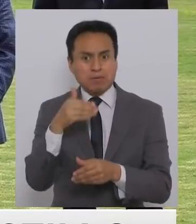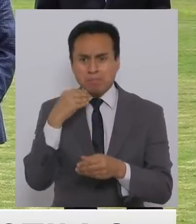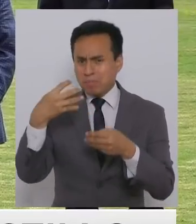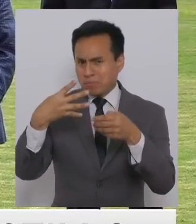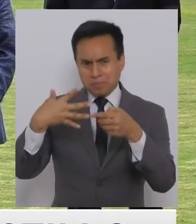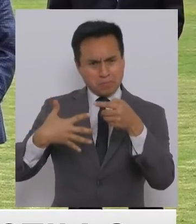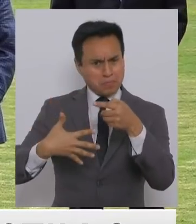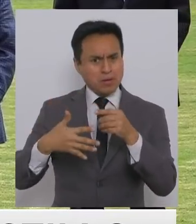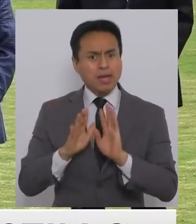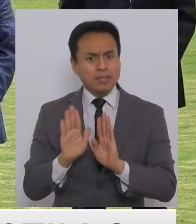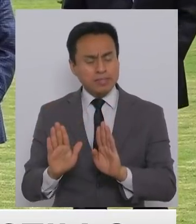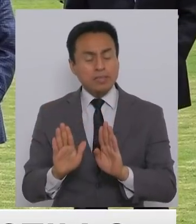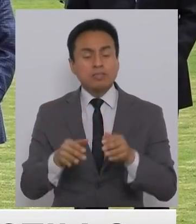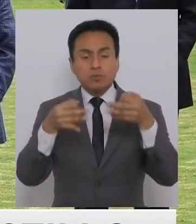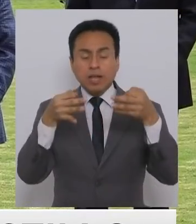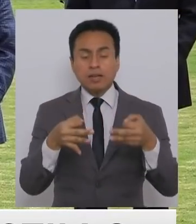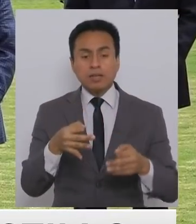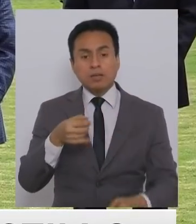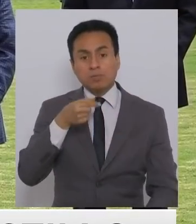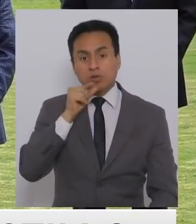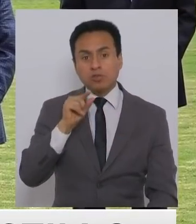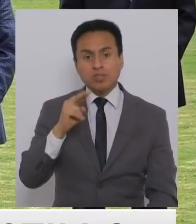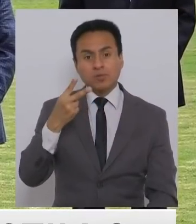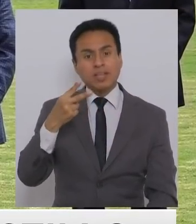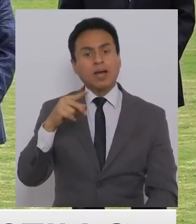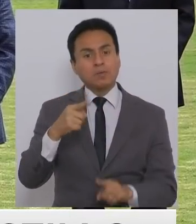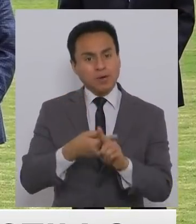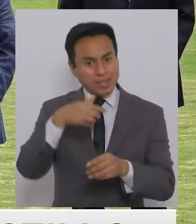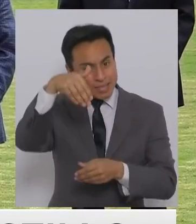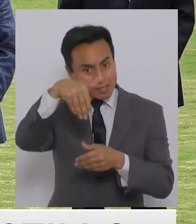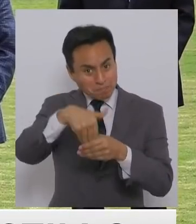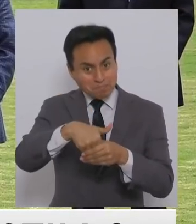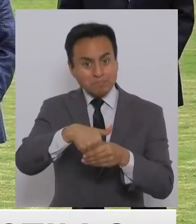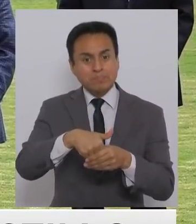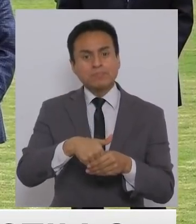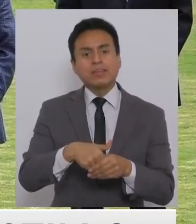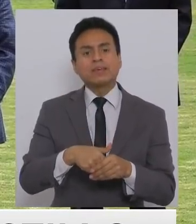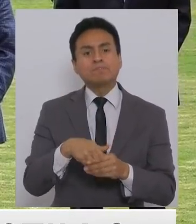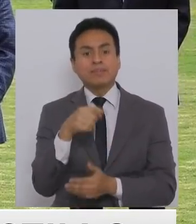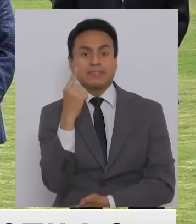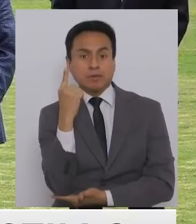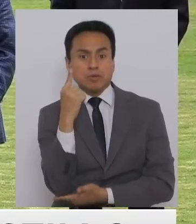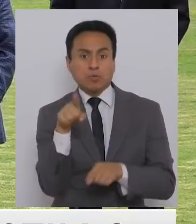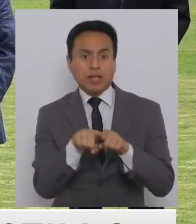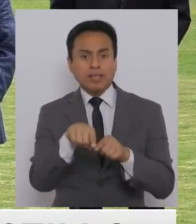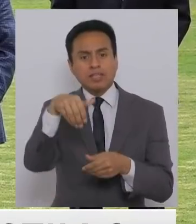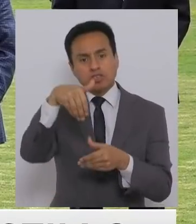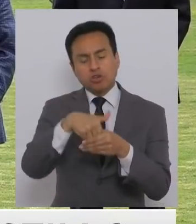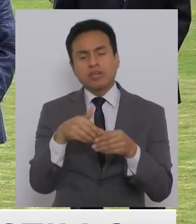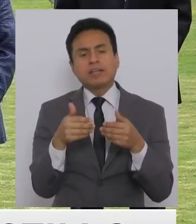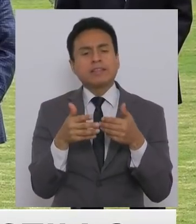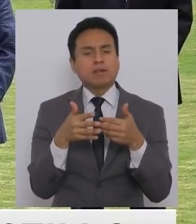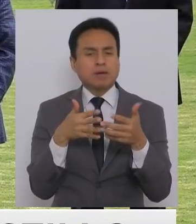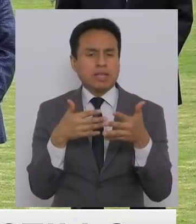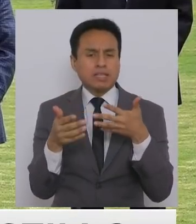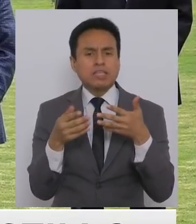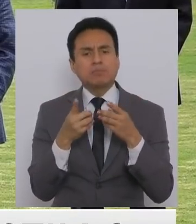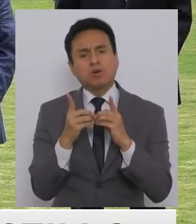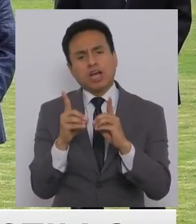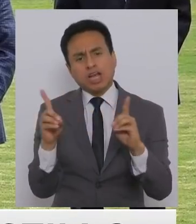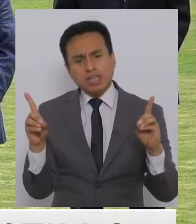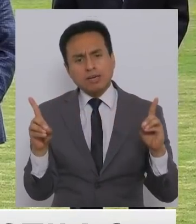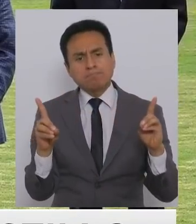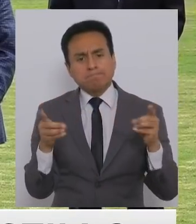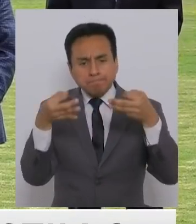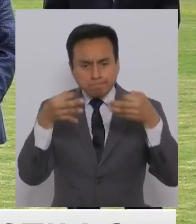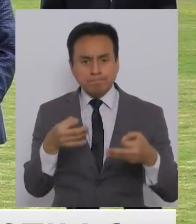asegurar también que la elección de segunda vuelta en el mes de diciembre sea también una elección transparente, democrática, porque lo que se trata es que